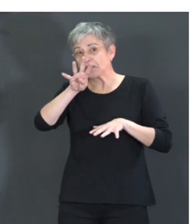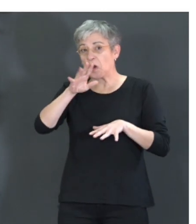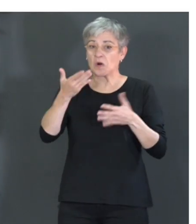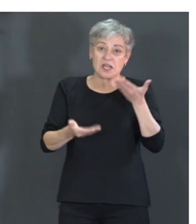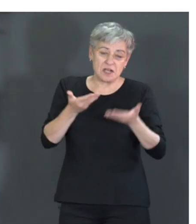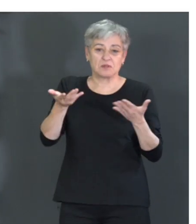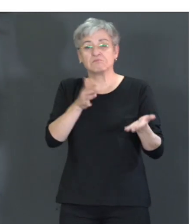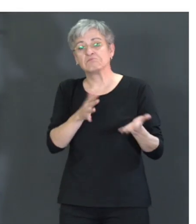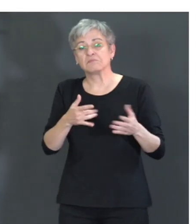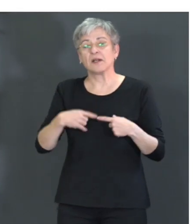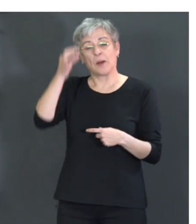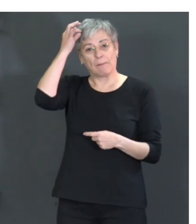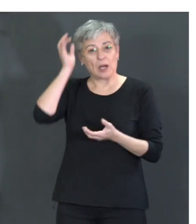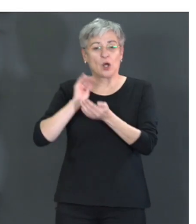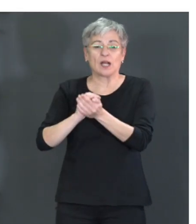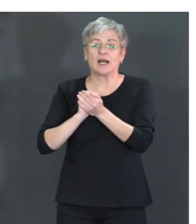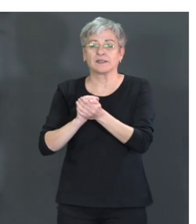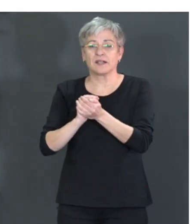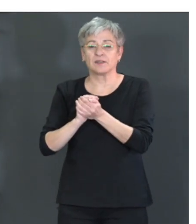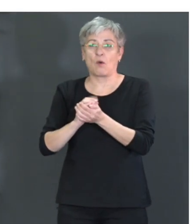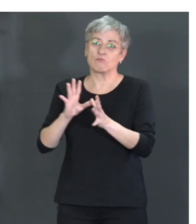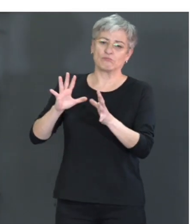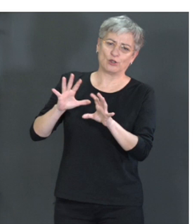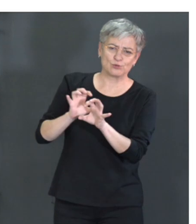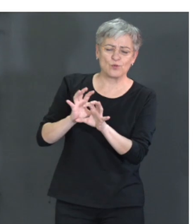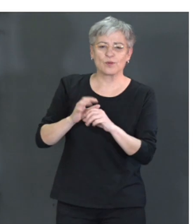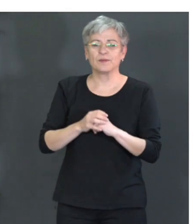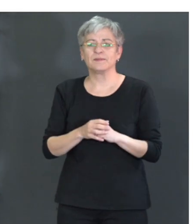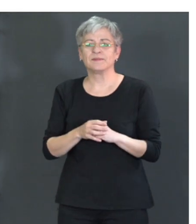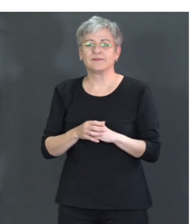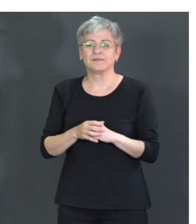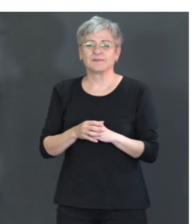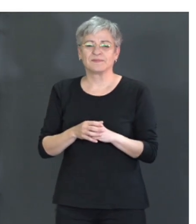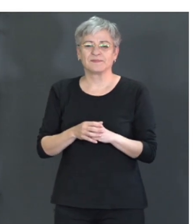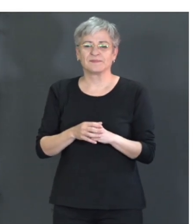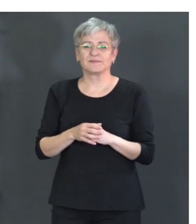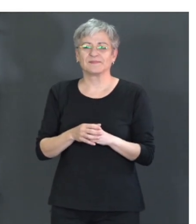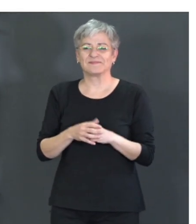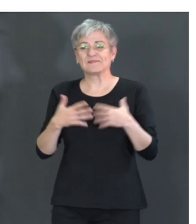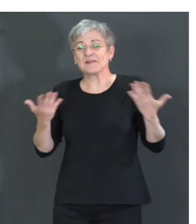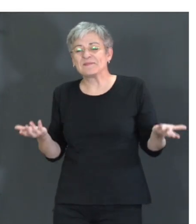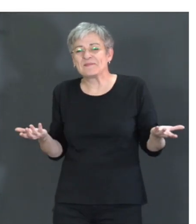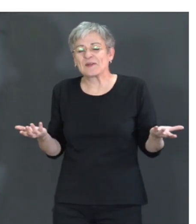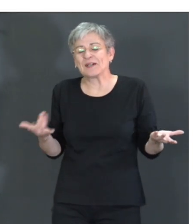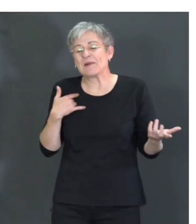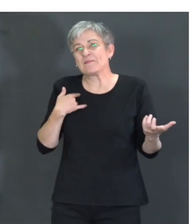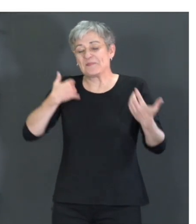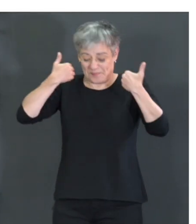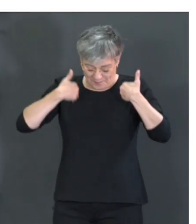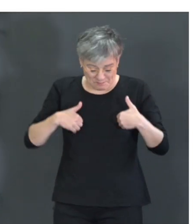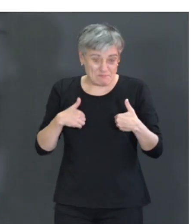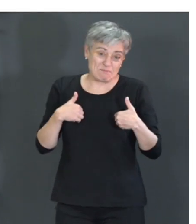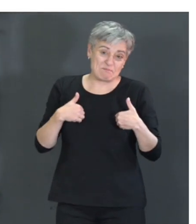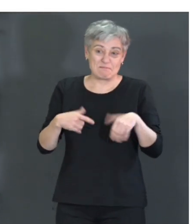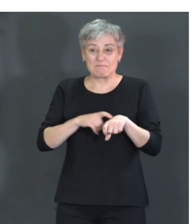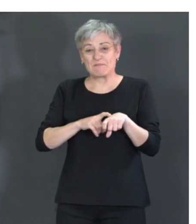kilos, pelo castaño, oscuro y bueno, ya a nivel personal, aparte de